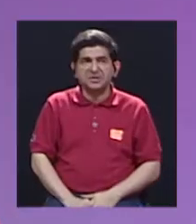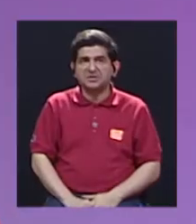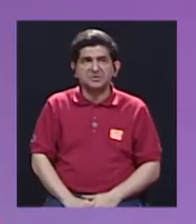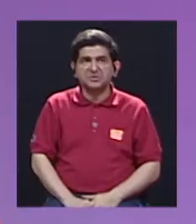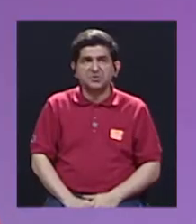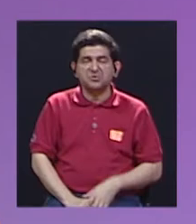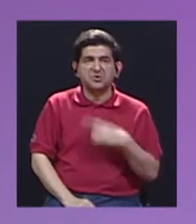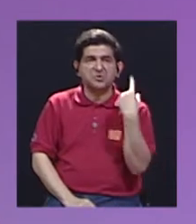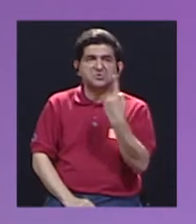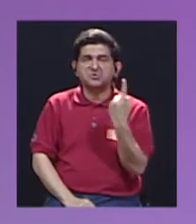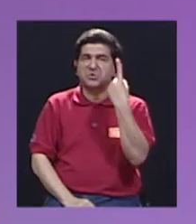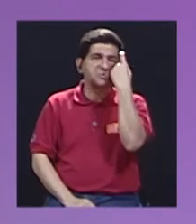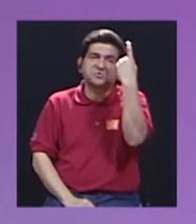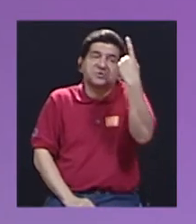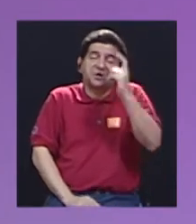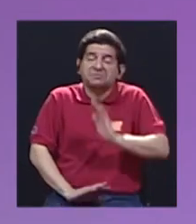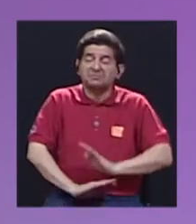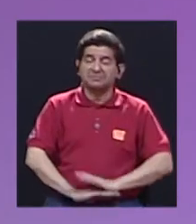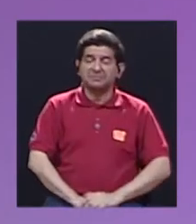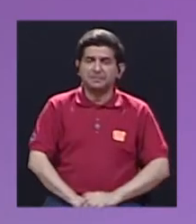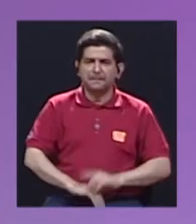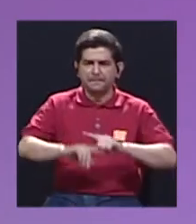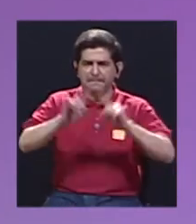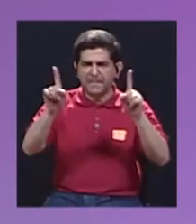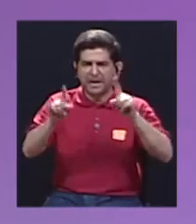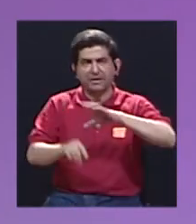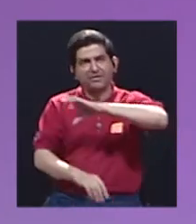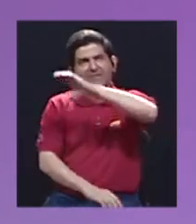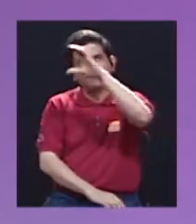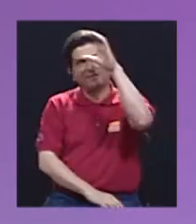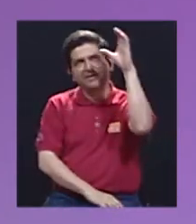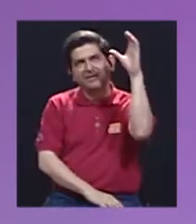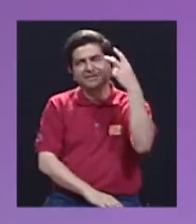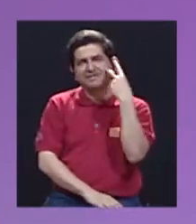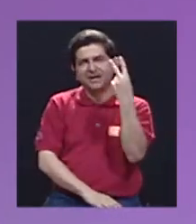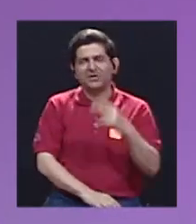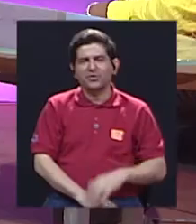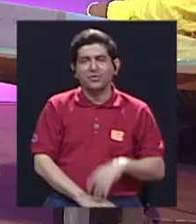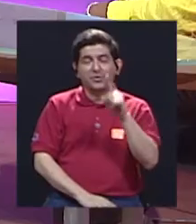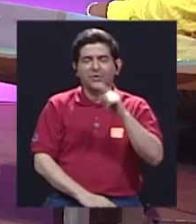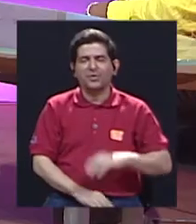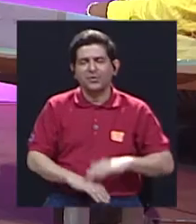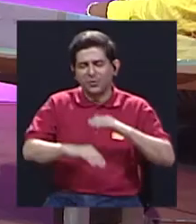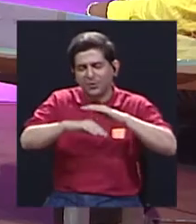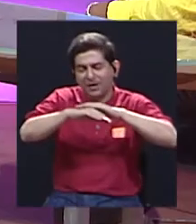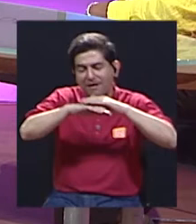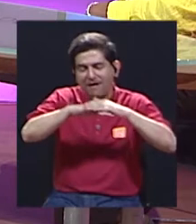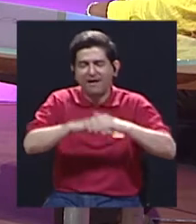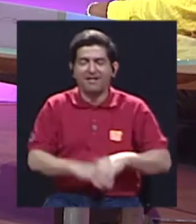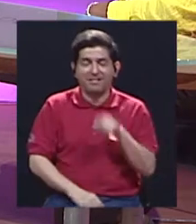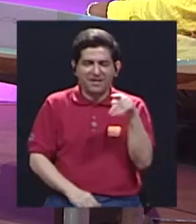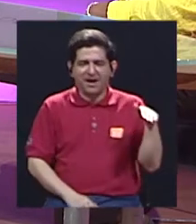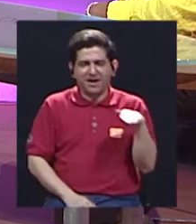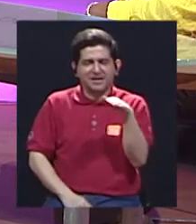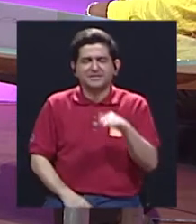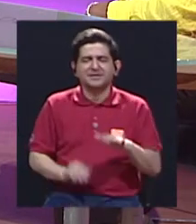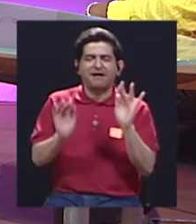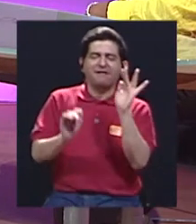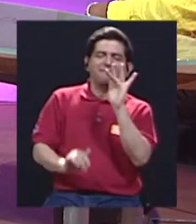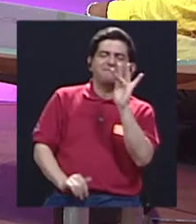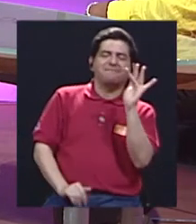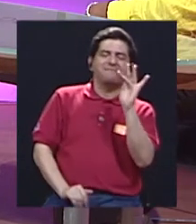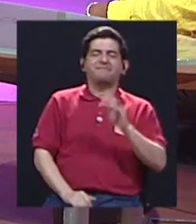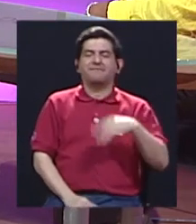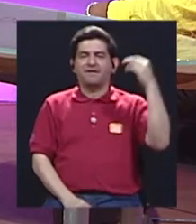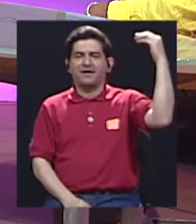había sido más que un sueño pero desde el cielo vio una escama de serpiente al